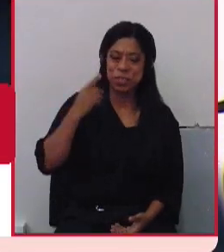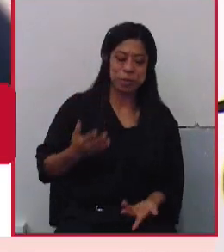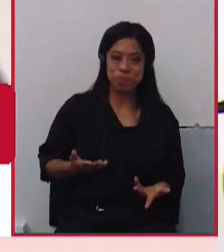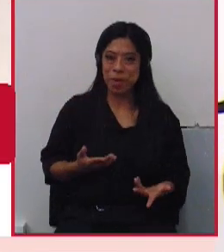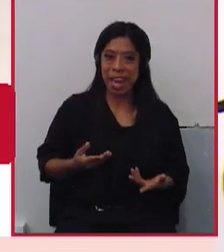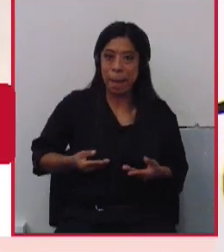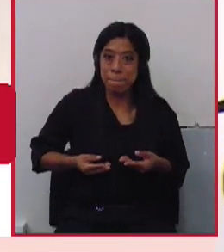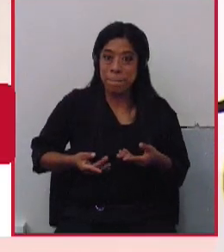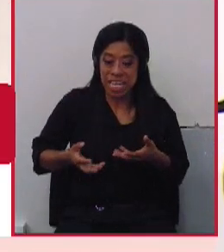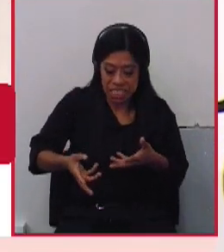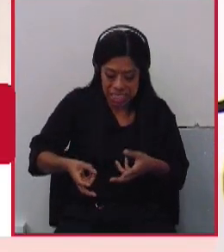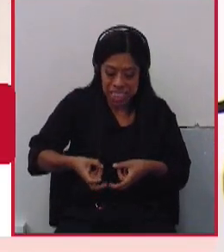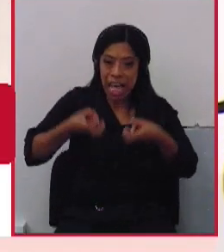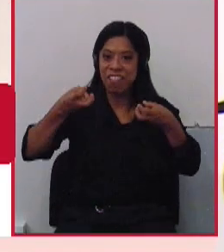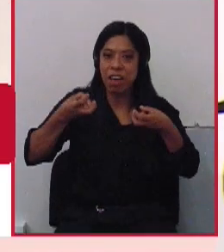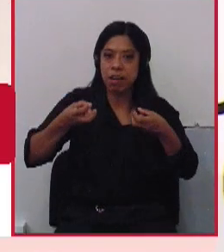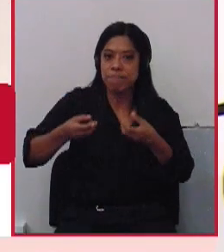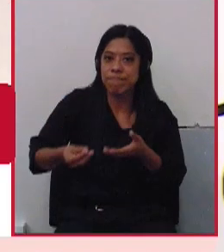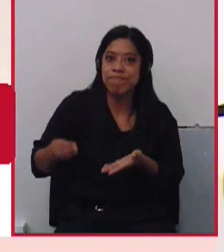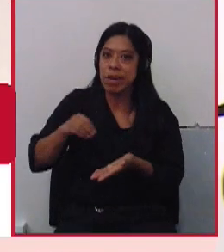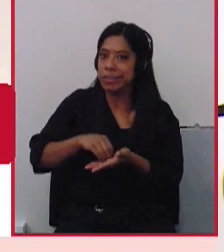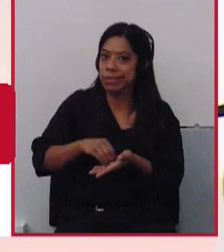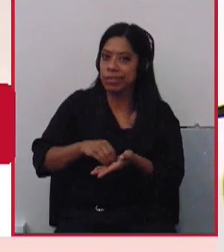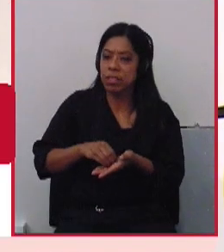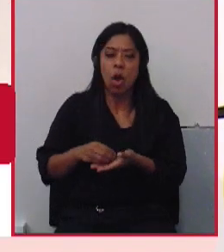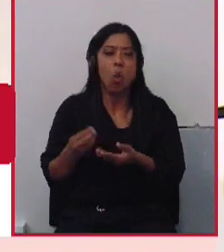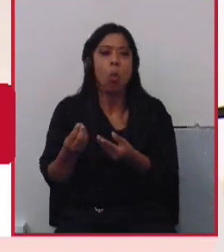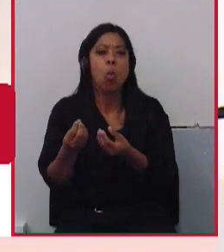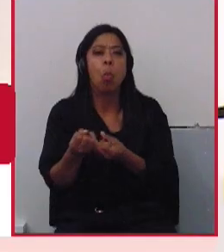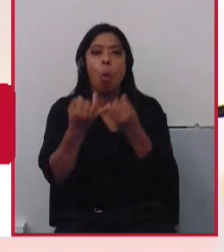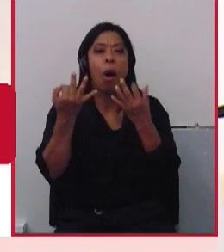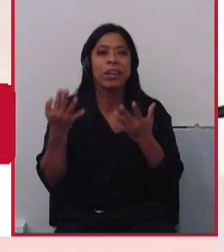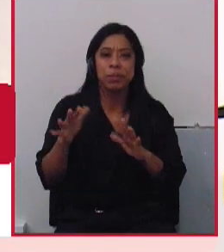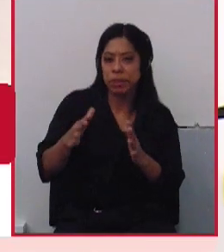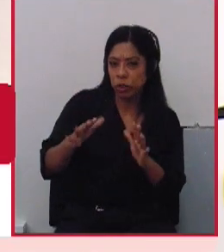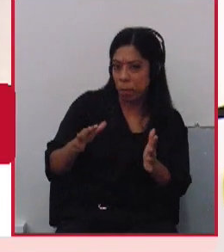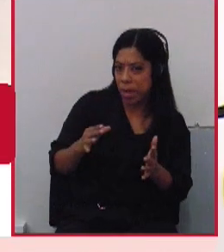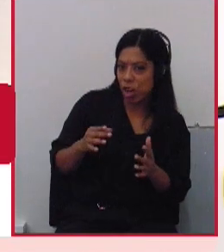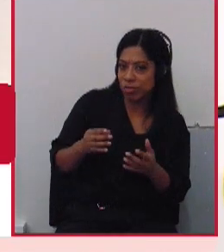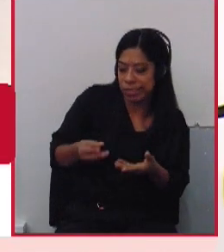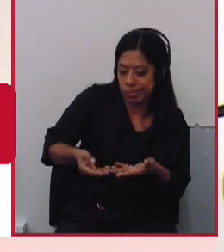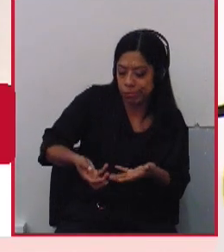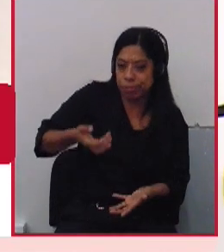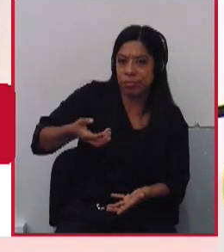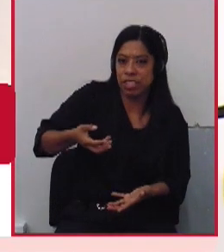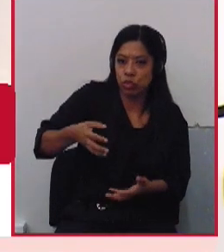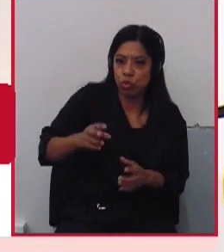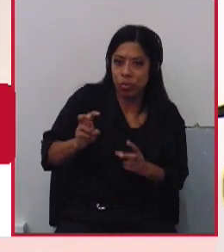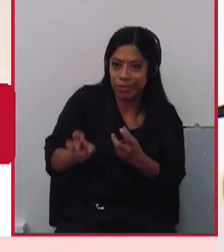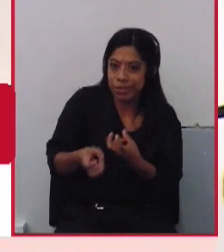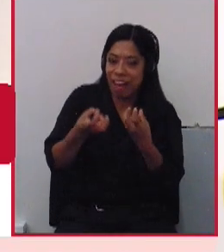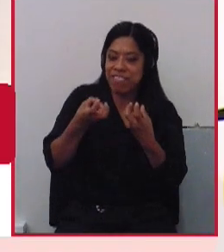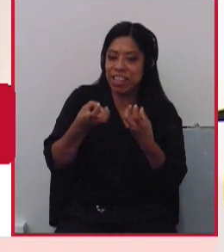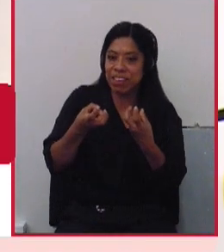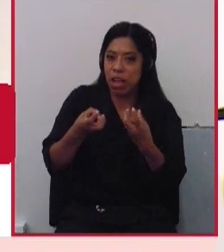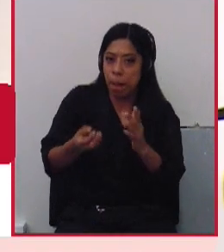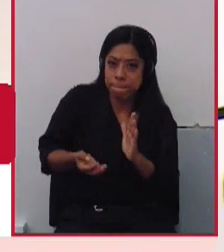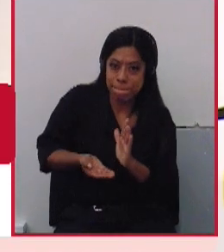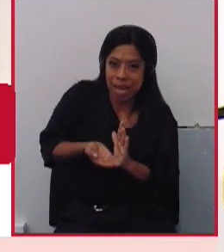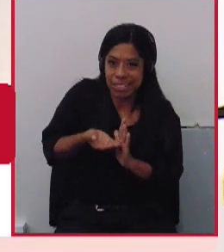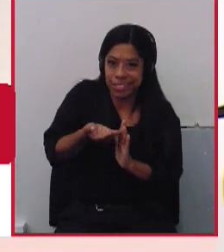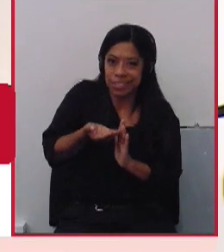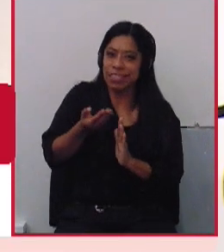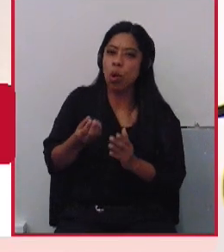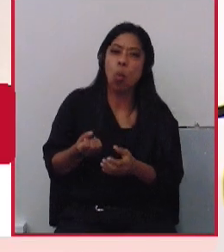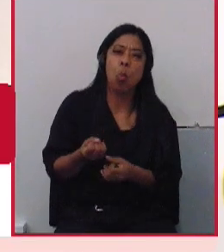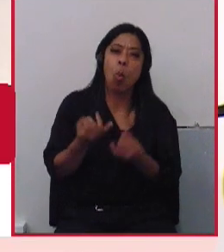para aumentar la recuperación. Si fue así, ¿cuánto más o menos es el incremento que se obtuvo con